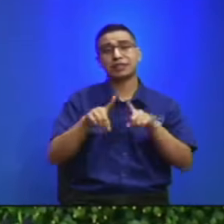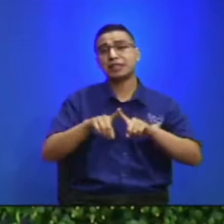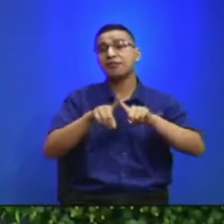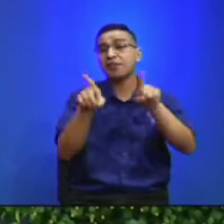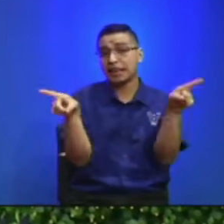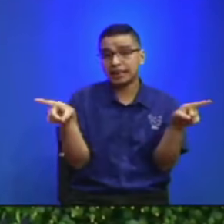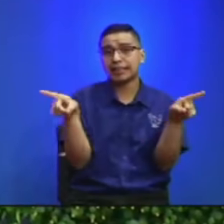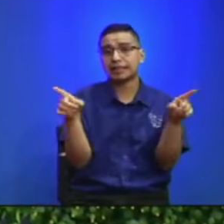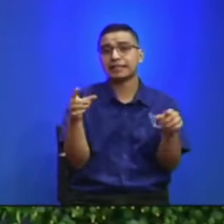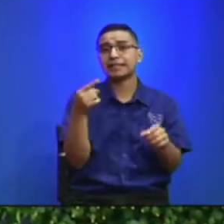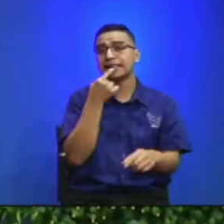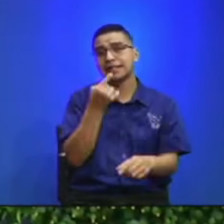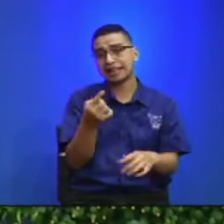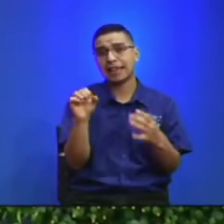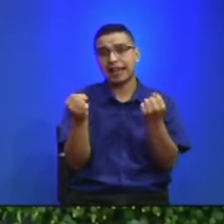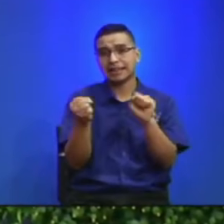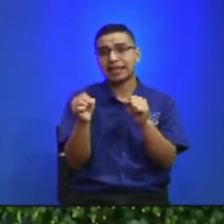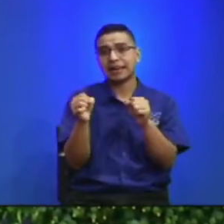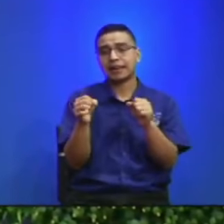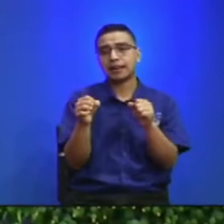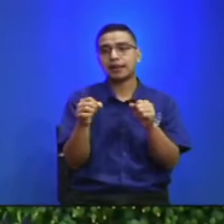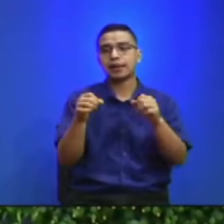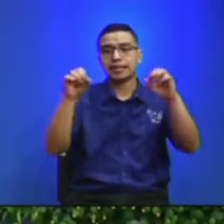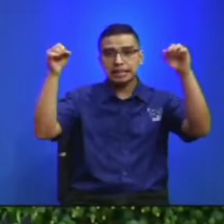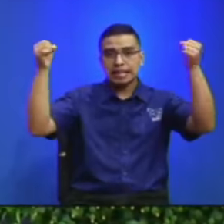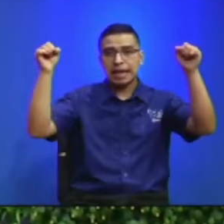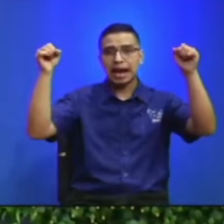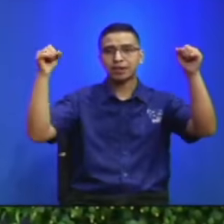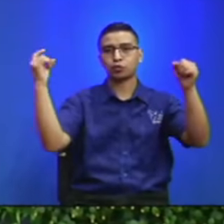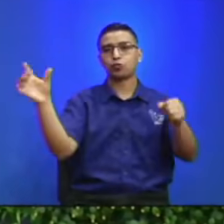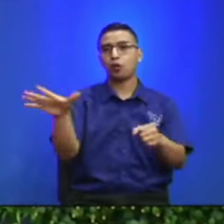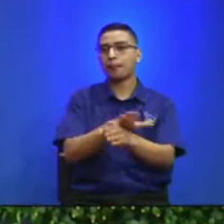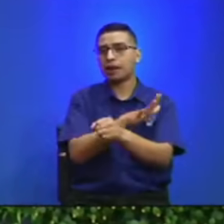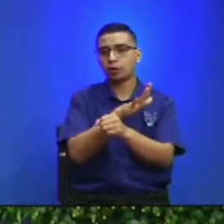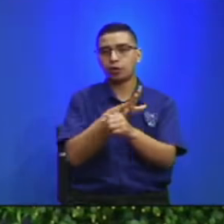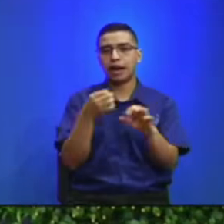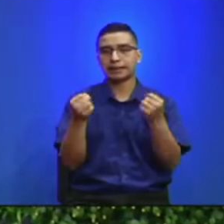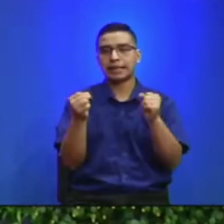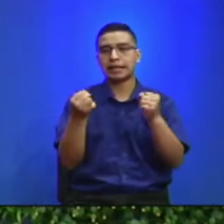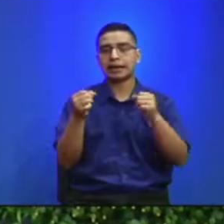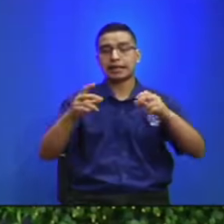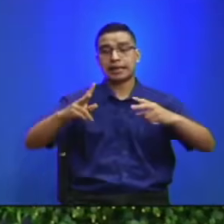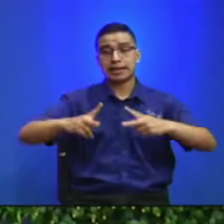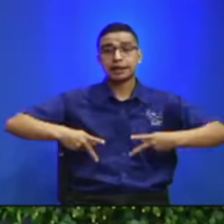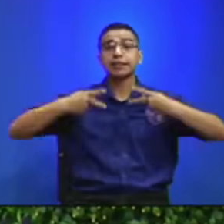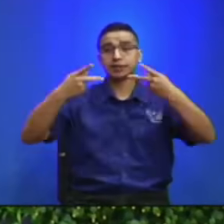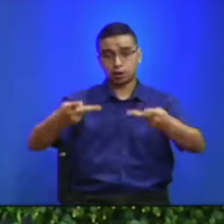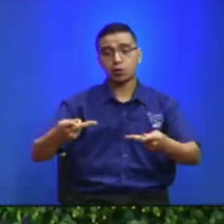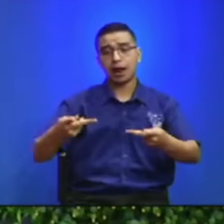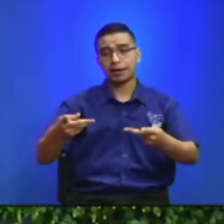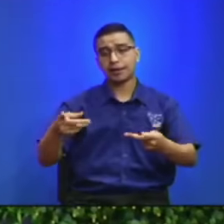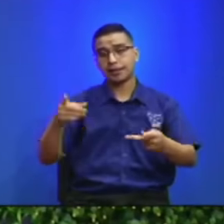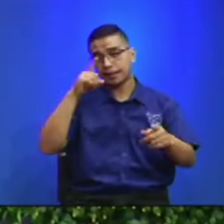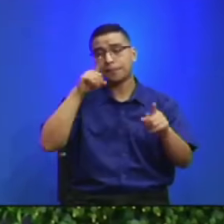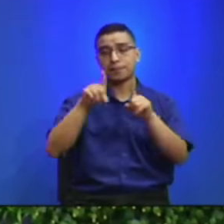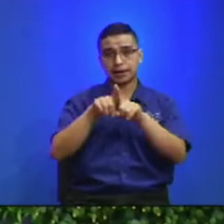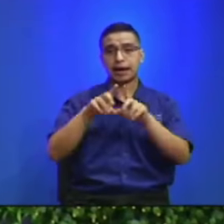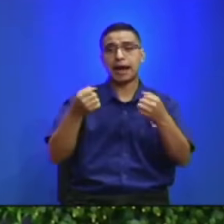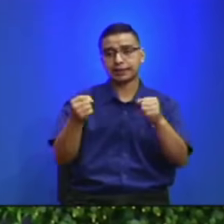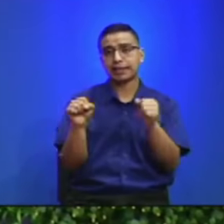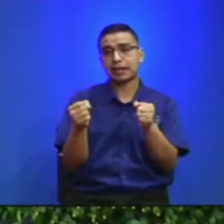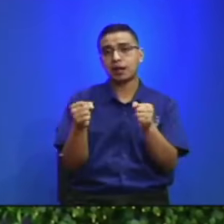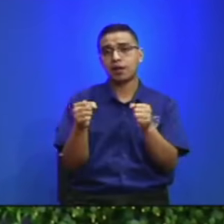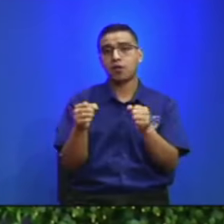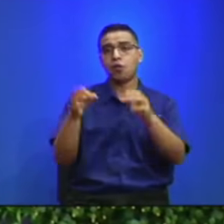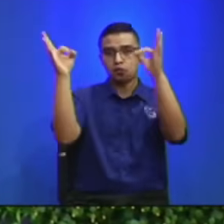hacer crear hacer restaurar a hacer edificar hacer